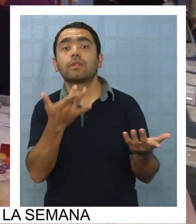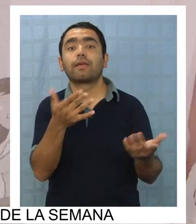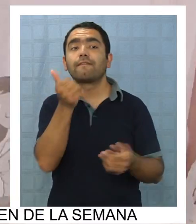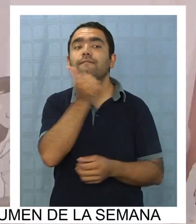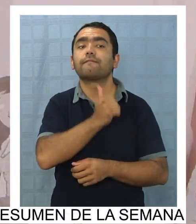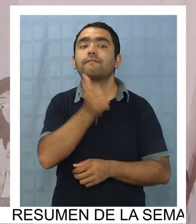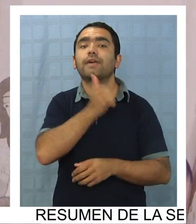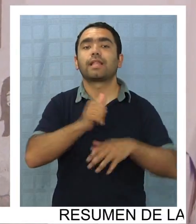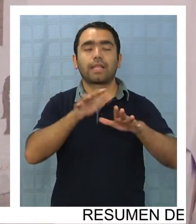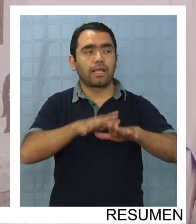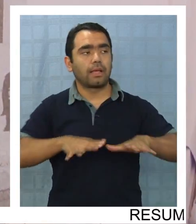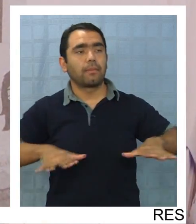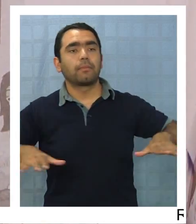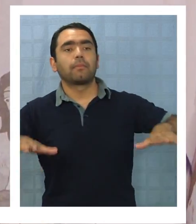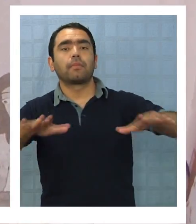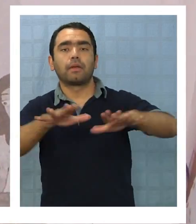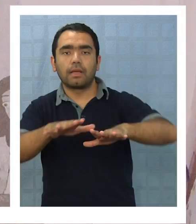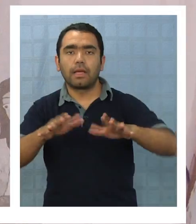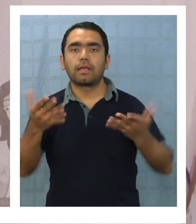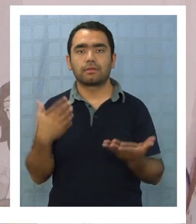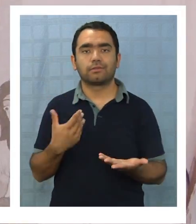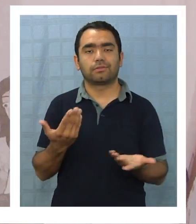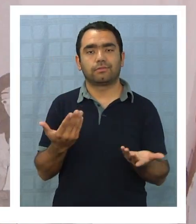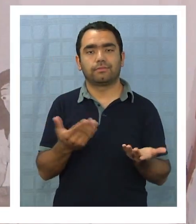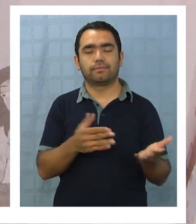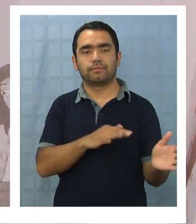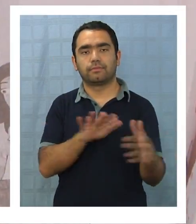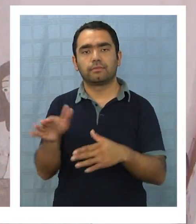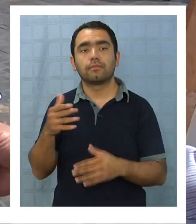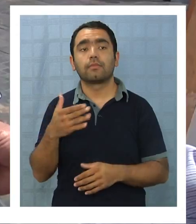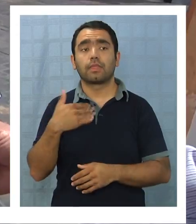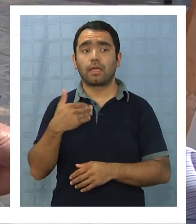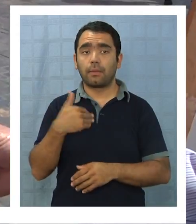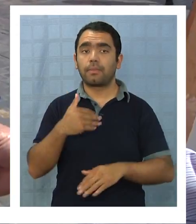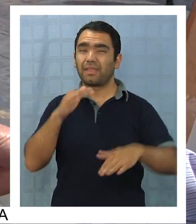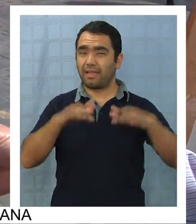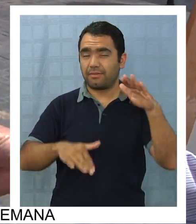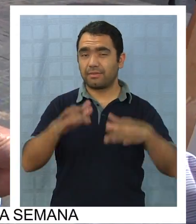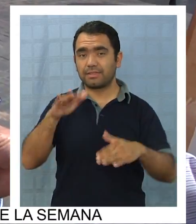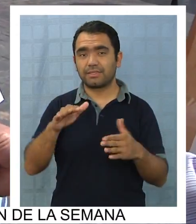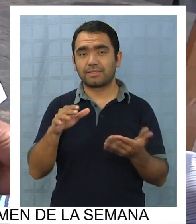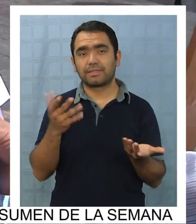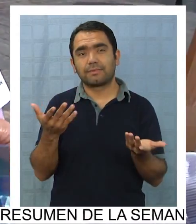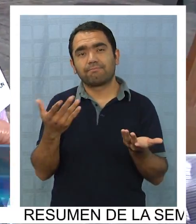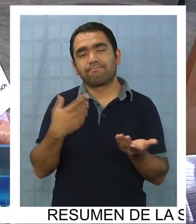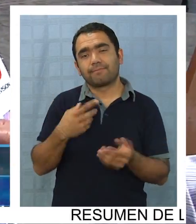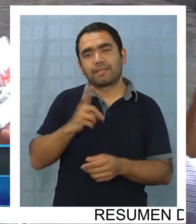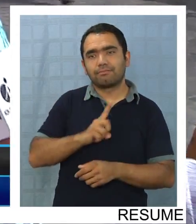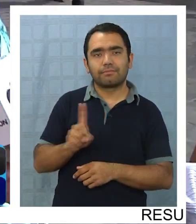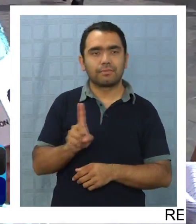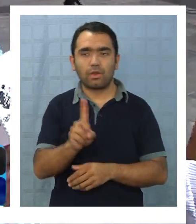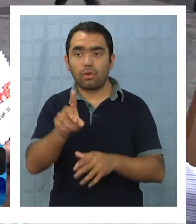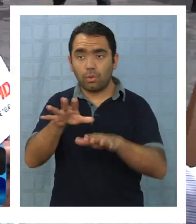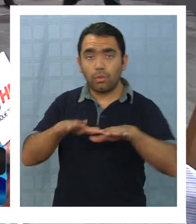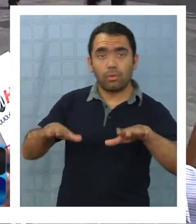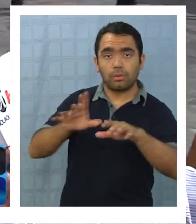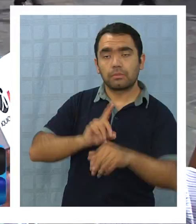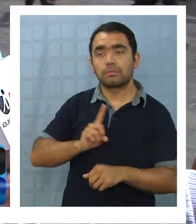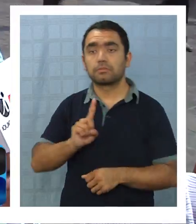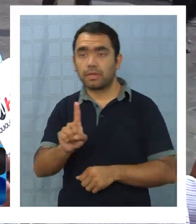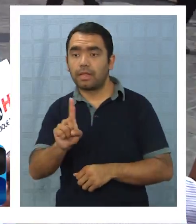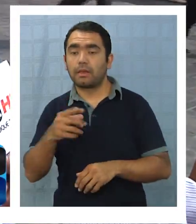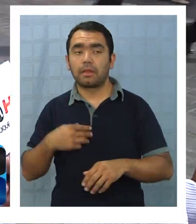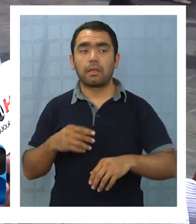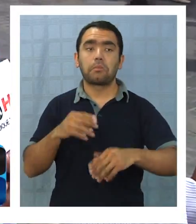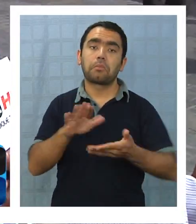espacios adecuados para poder alimentar a sus hijos A mí me ha tocado estar en lugares en donde hay lugares para amamantar por